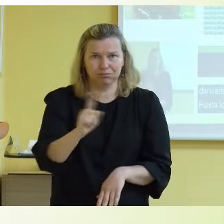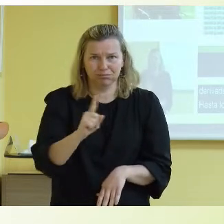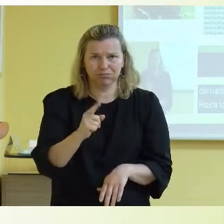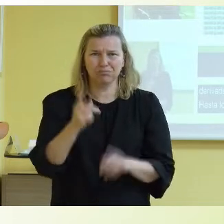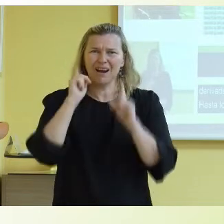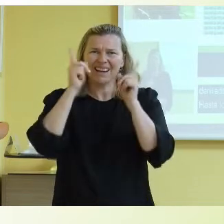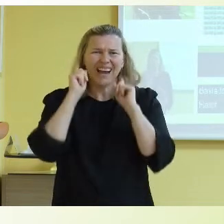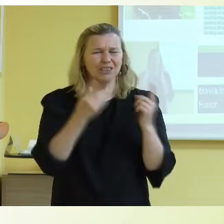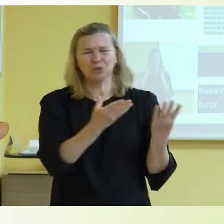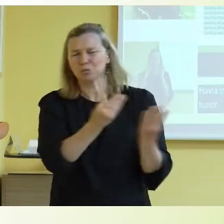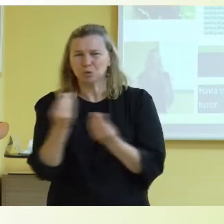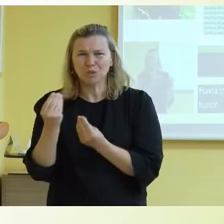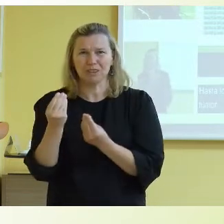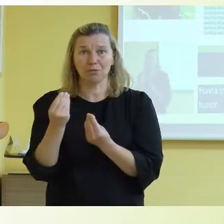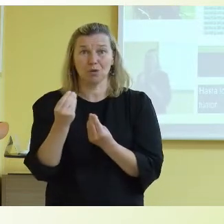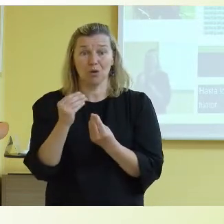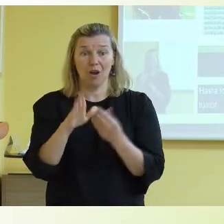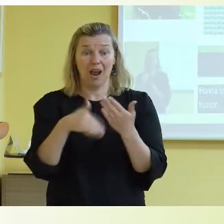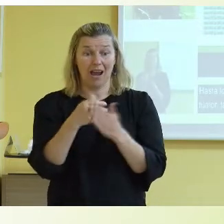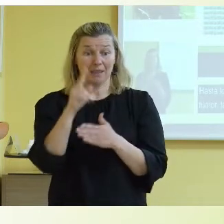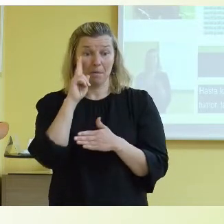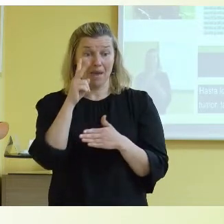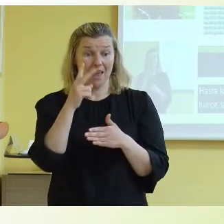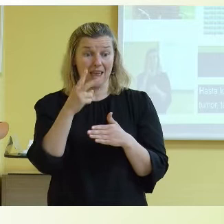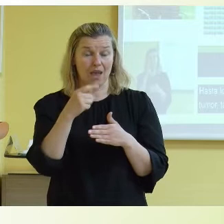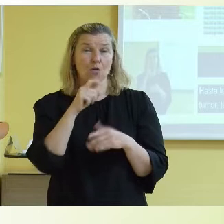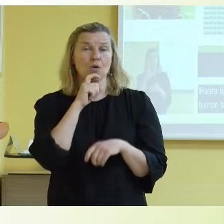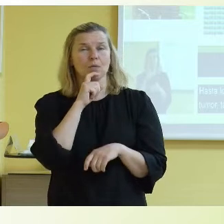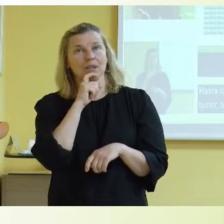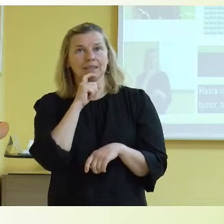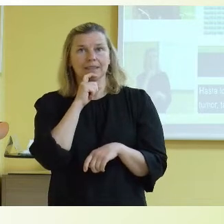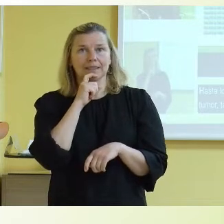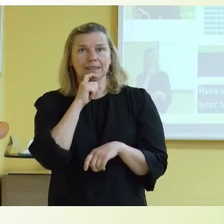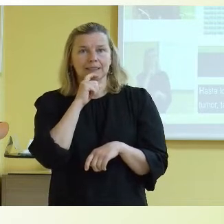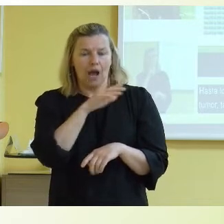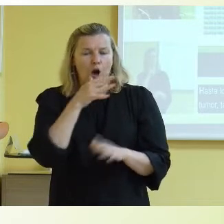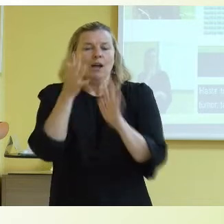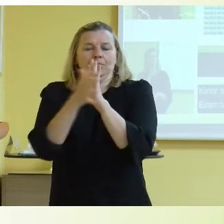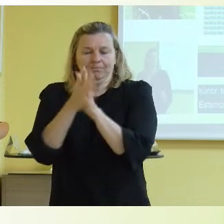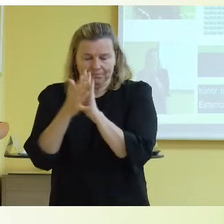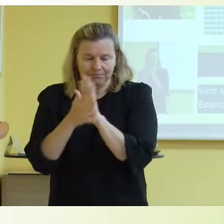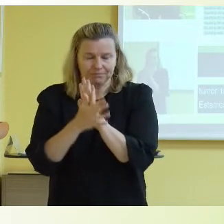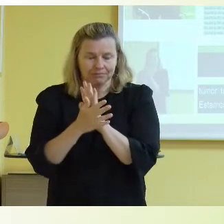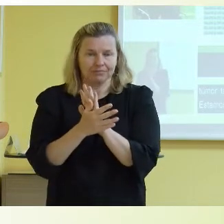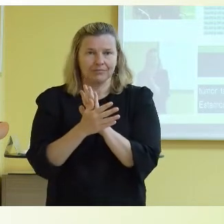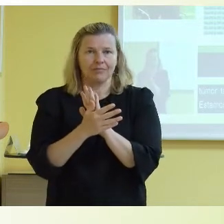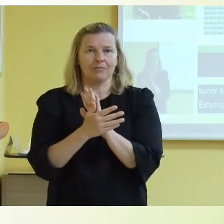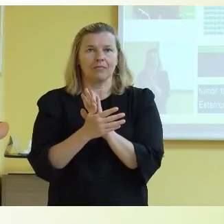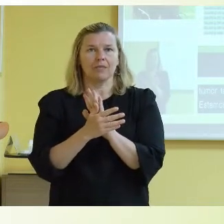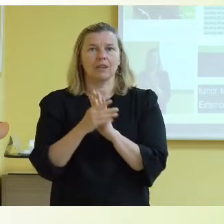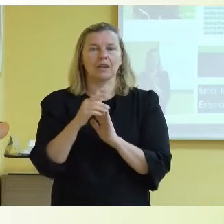casos, incluso si vemos distribuciones, bueno, es que ahora entramos de 6 por 15 porque